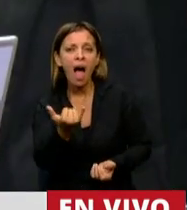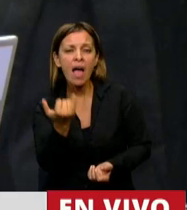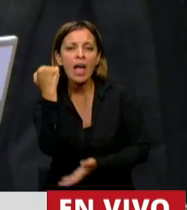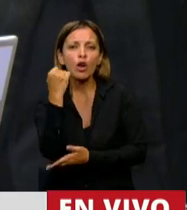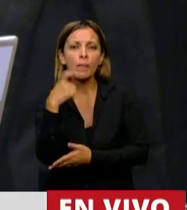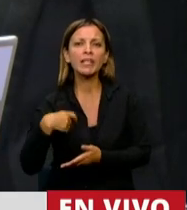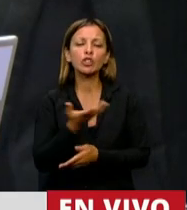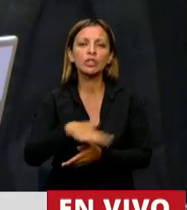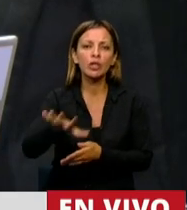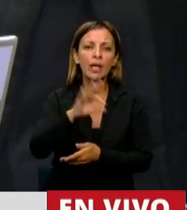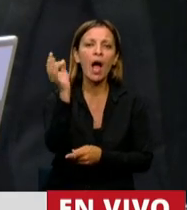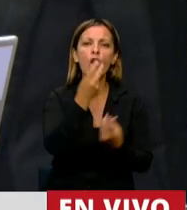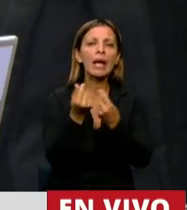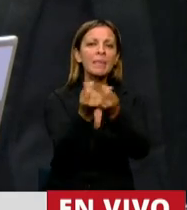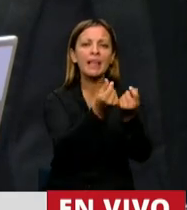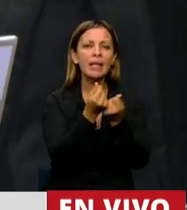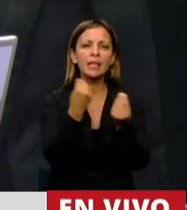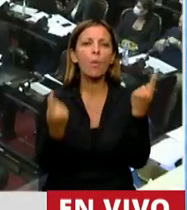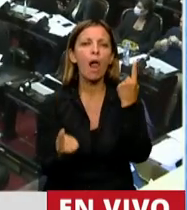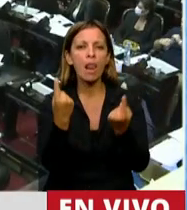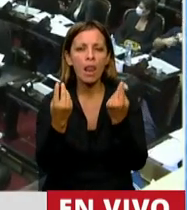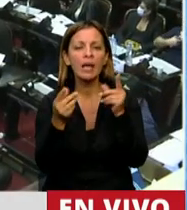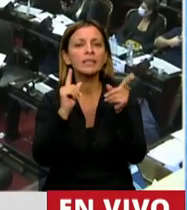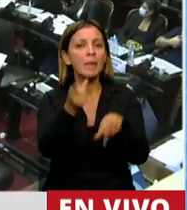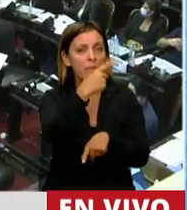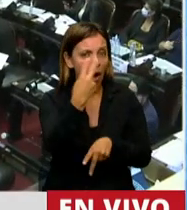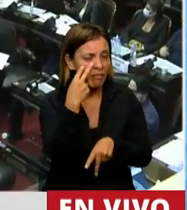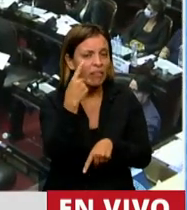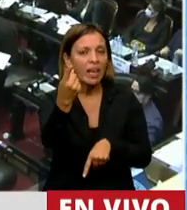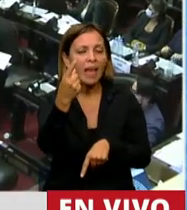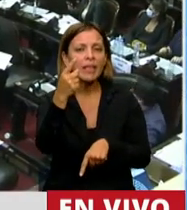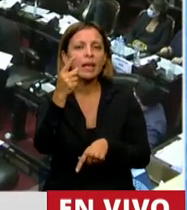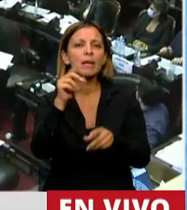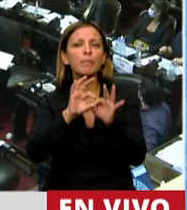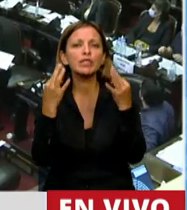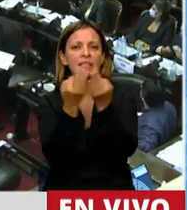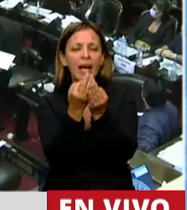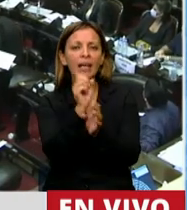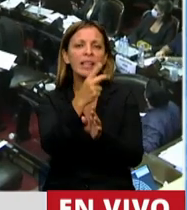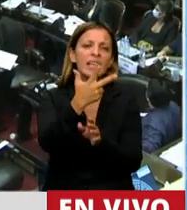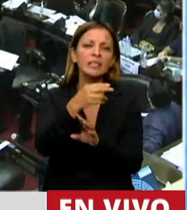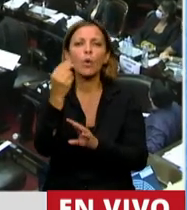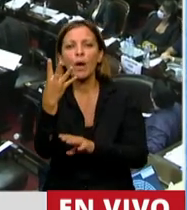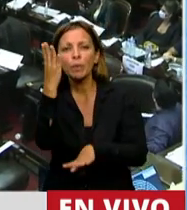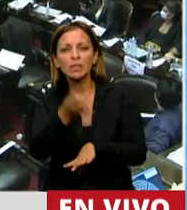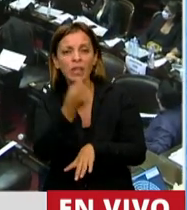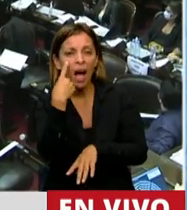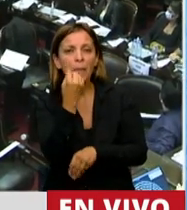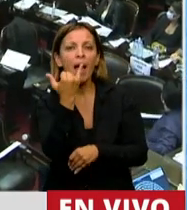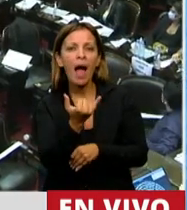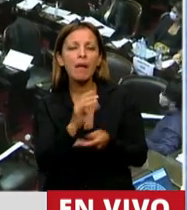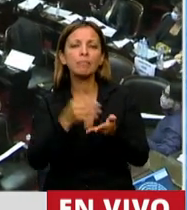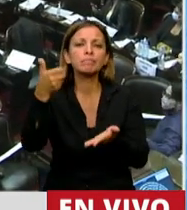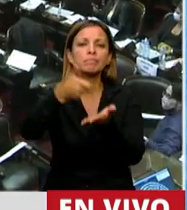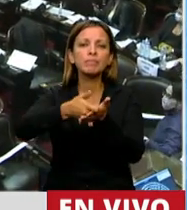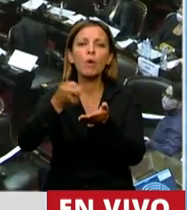socialistas o economías capitalistas desarrolladas. Y revise también el porcentaje de 3 y 4% y va a encontrar qué proporción pone